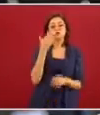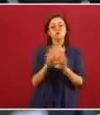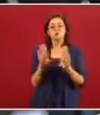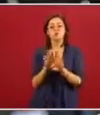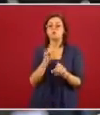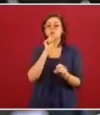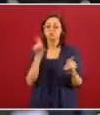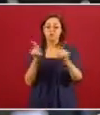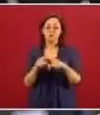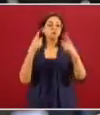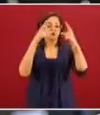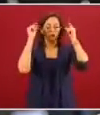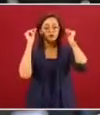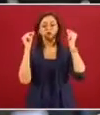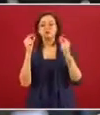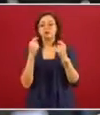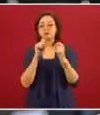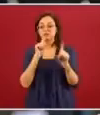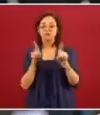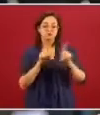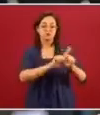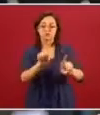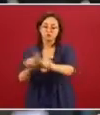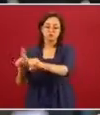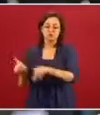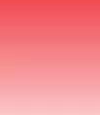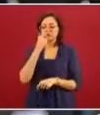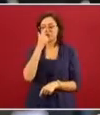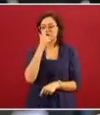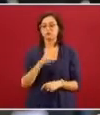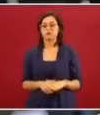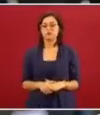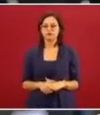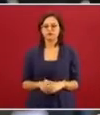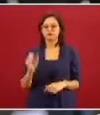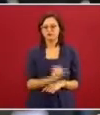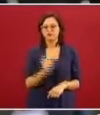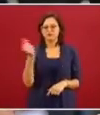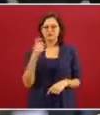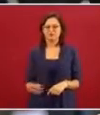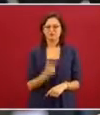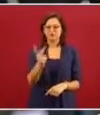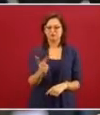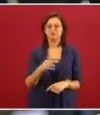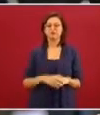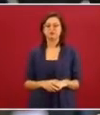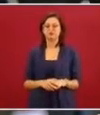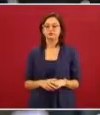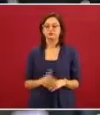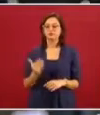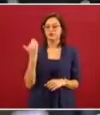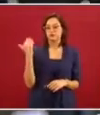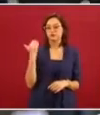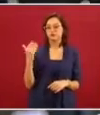con pasantes de enfermería y de odontología, por mencionar algunos. Otra pregunta que quiero hacerle es sobre lo que mencionaron hace